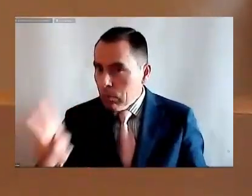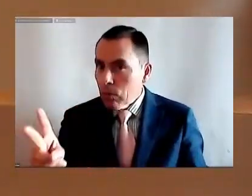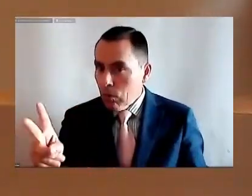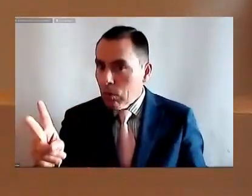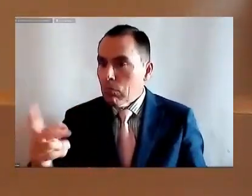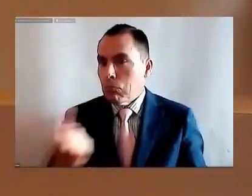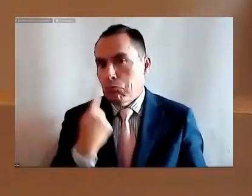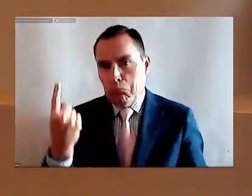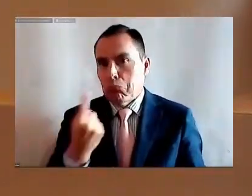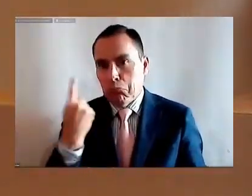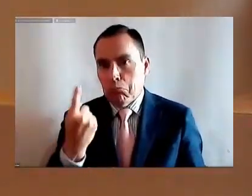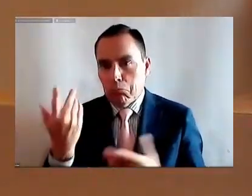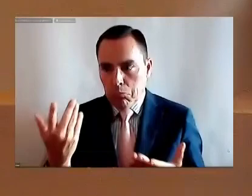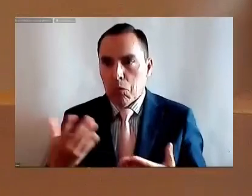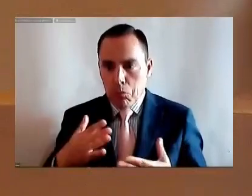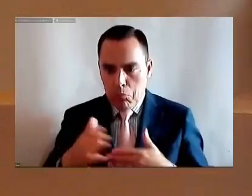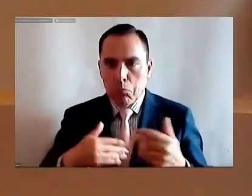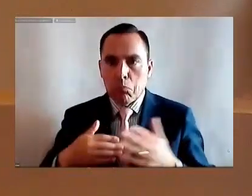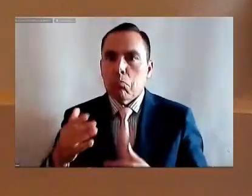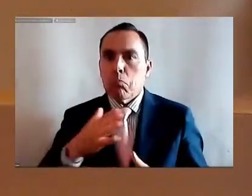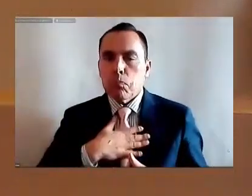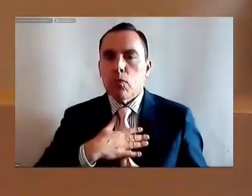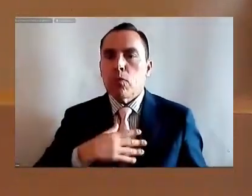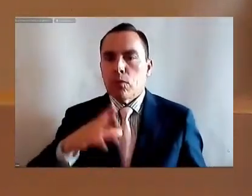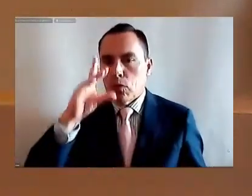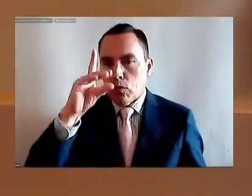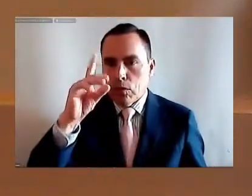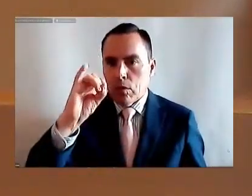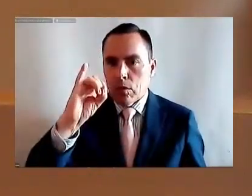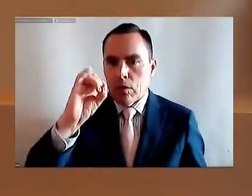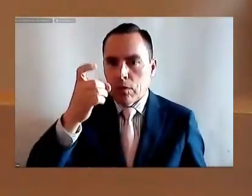¿no? Una persona digna significa que puede programar su